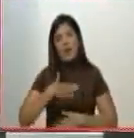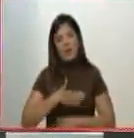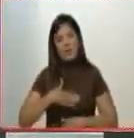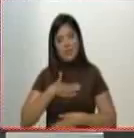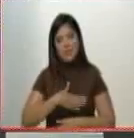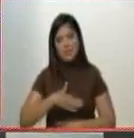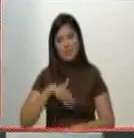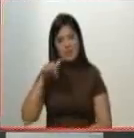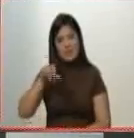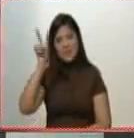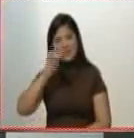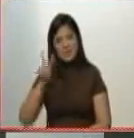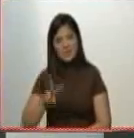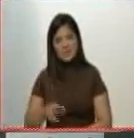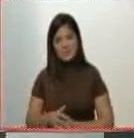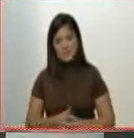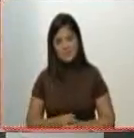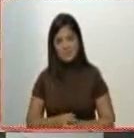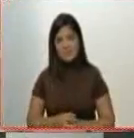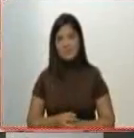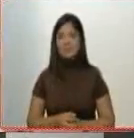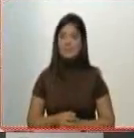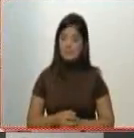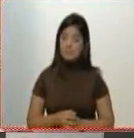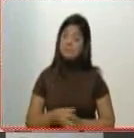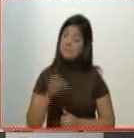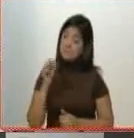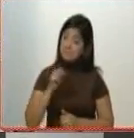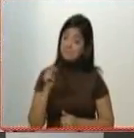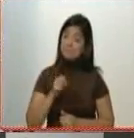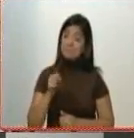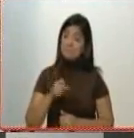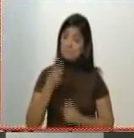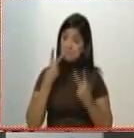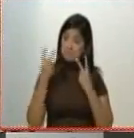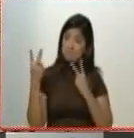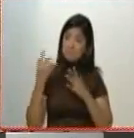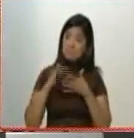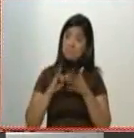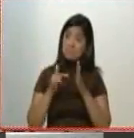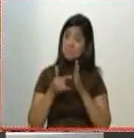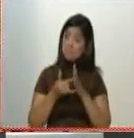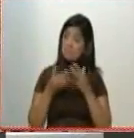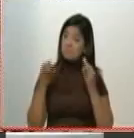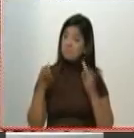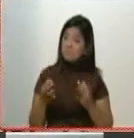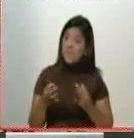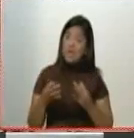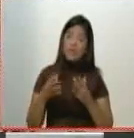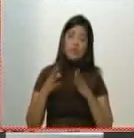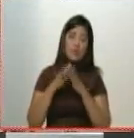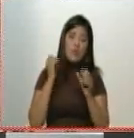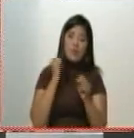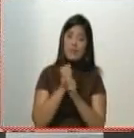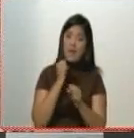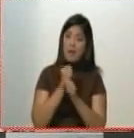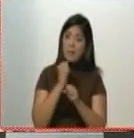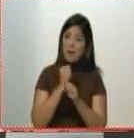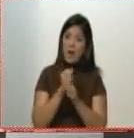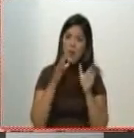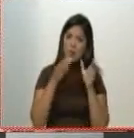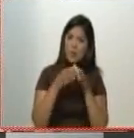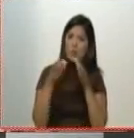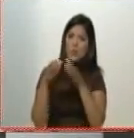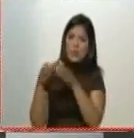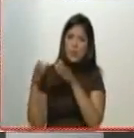nuestro país, Anabel. Así es, Pedro. Amigos televidentes, esto es fruto, sin duda, Pedro, de ese trabajo conjunto, mesas de trabajo que han